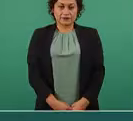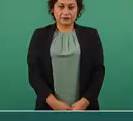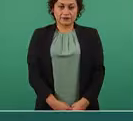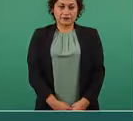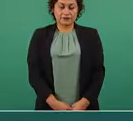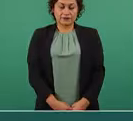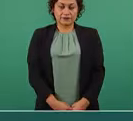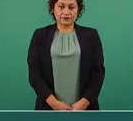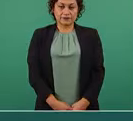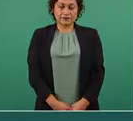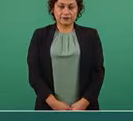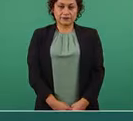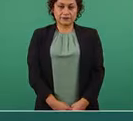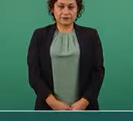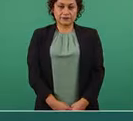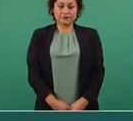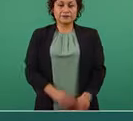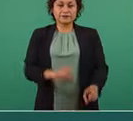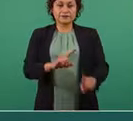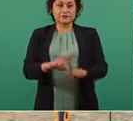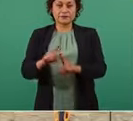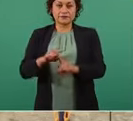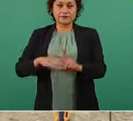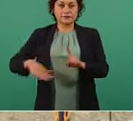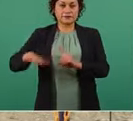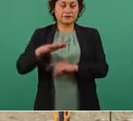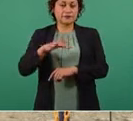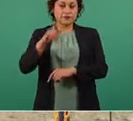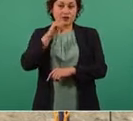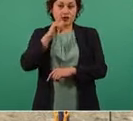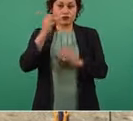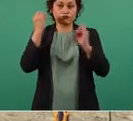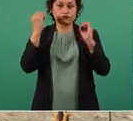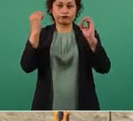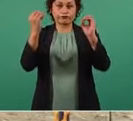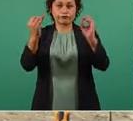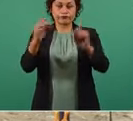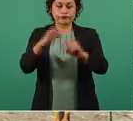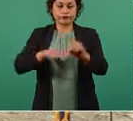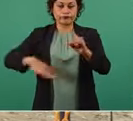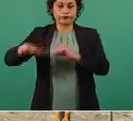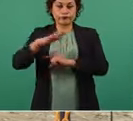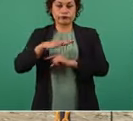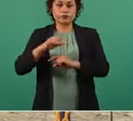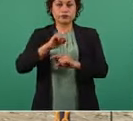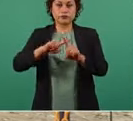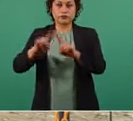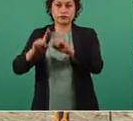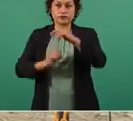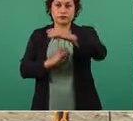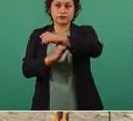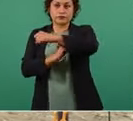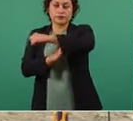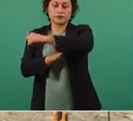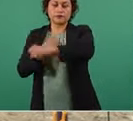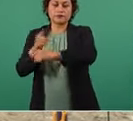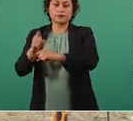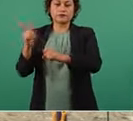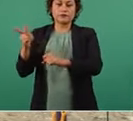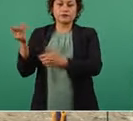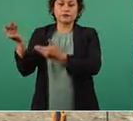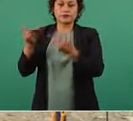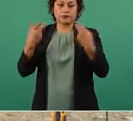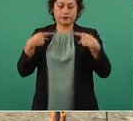Avance en la construcción de la refinería de Dos Bocas. Hoy es 18 de junio y como ustedes verán, estamos en la planta de azufre.